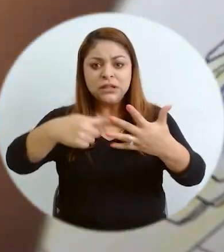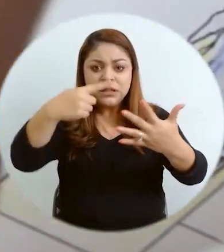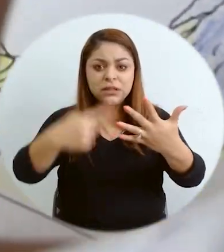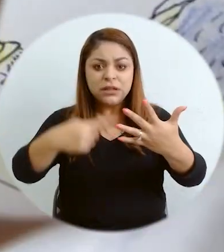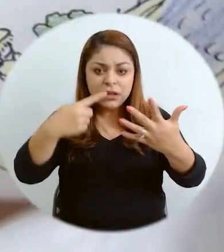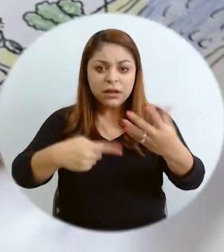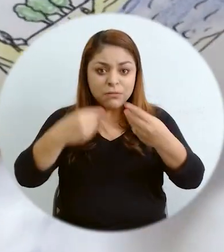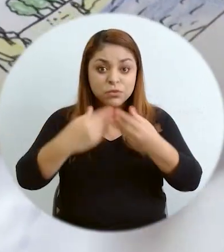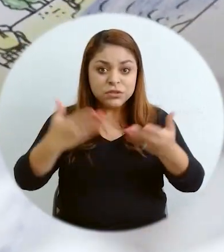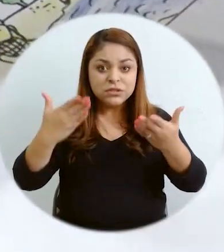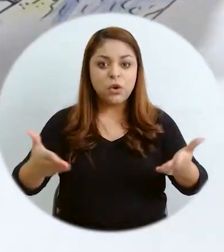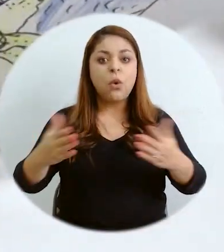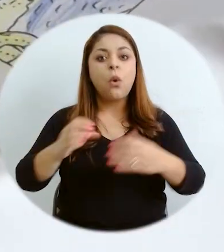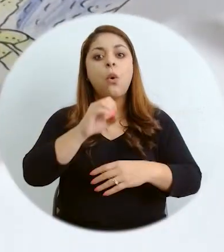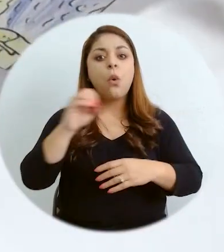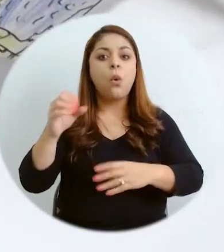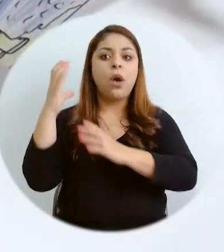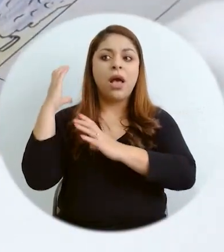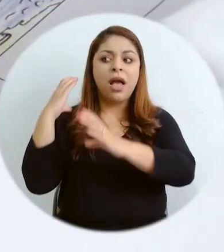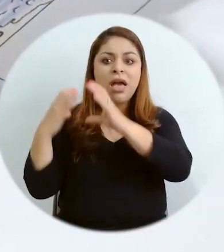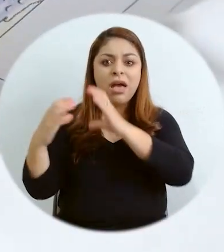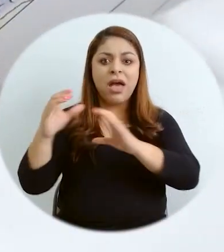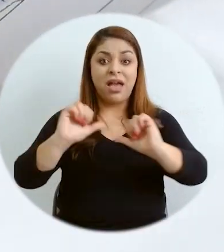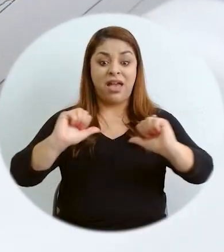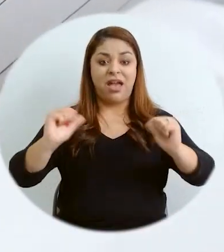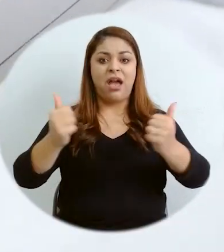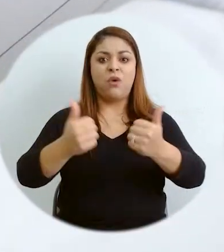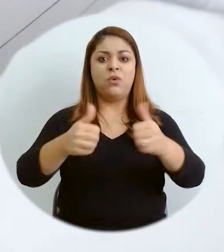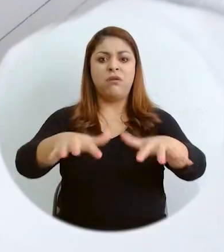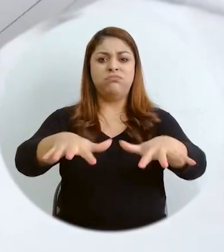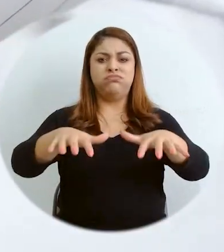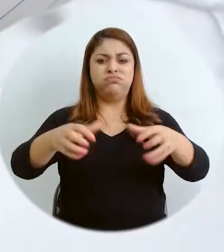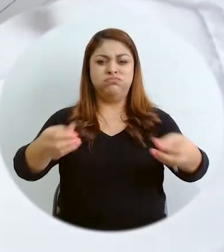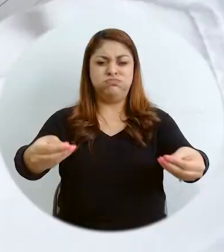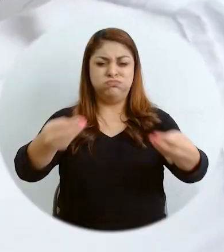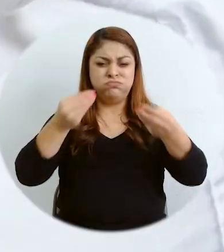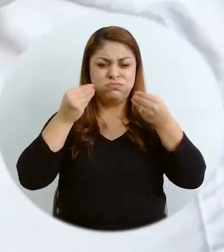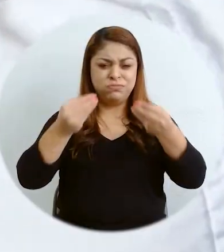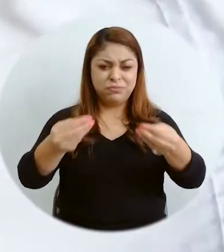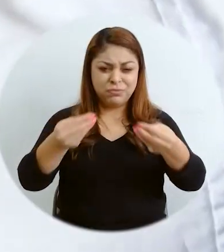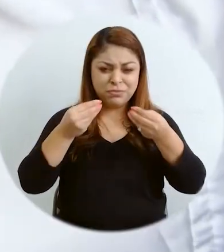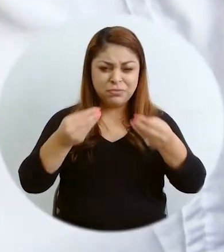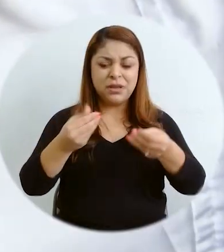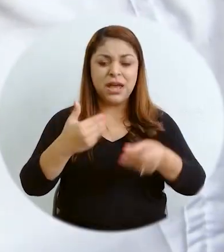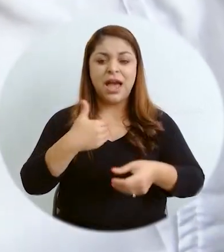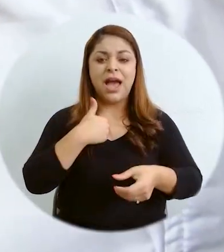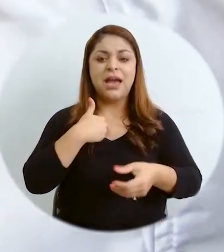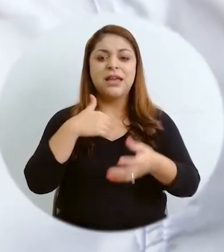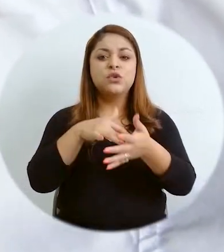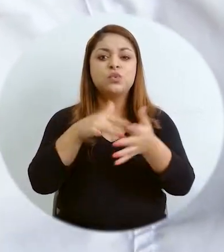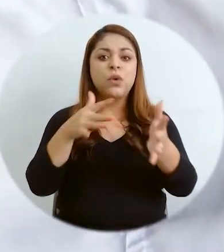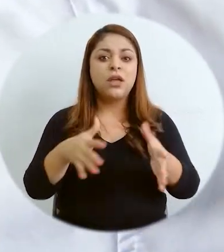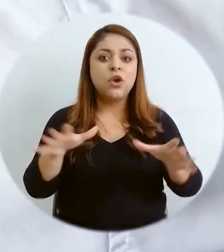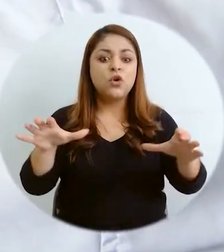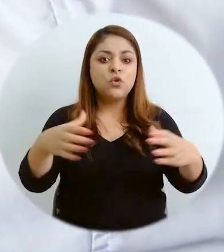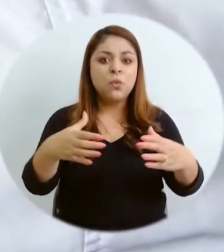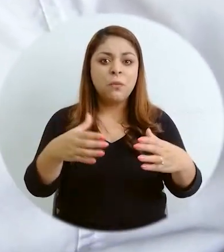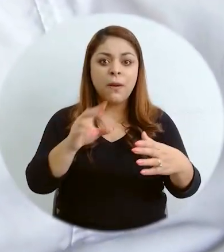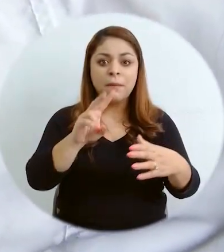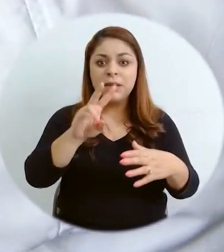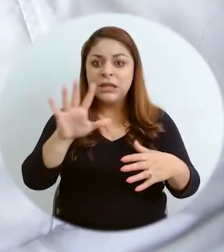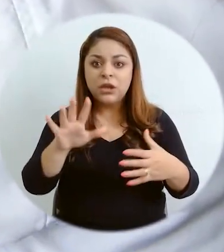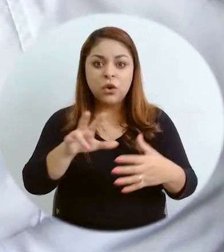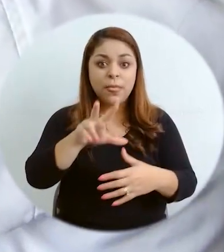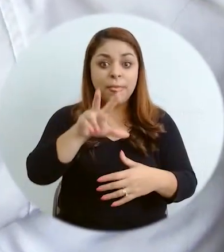complicaciones y todo, entonces o la sobrecarga en las aulas, creo que también es algo que nos ha afectado montones, que tenemos estudiantes,